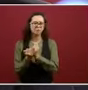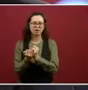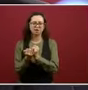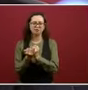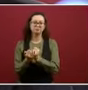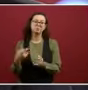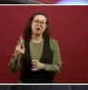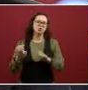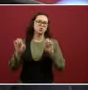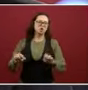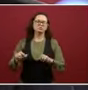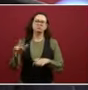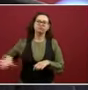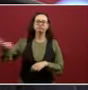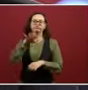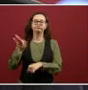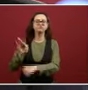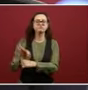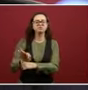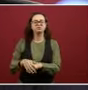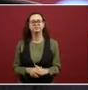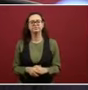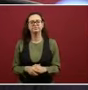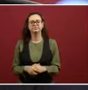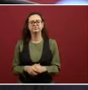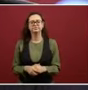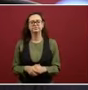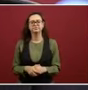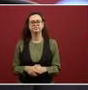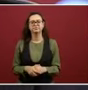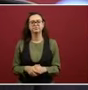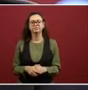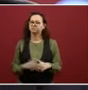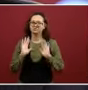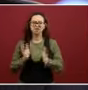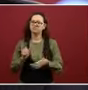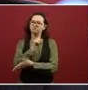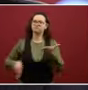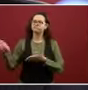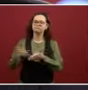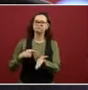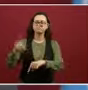de cuello blanco que se va a eliminar.